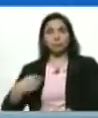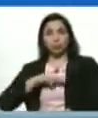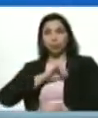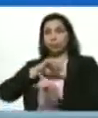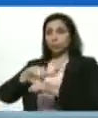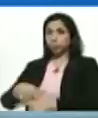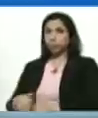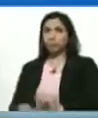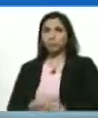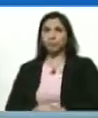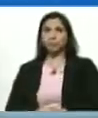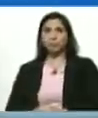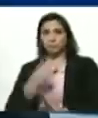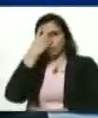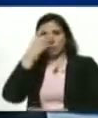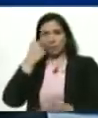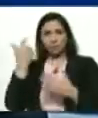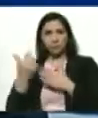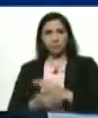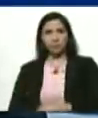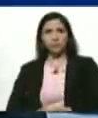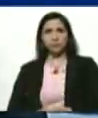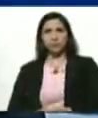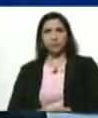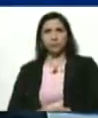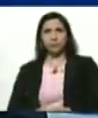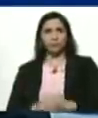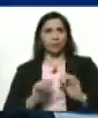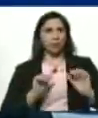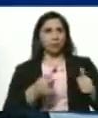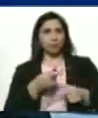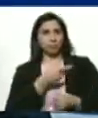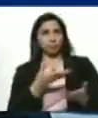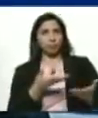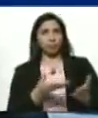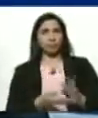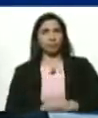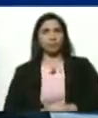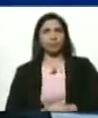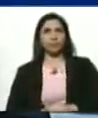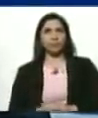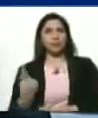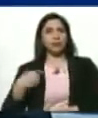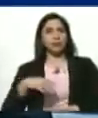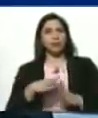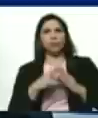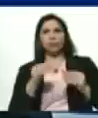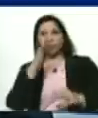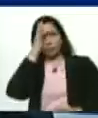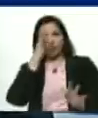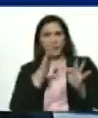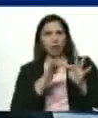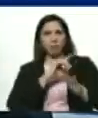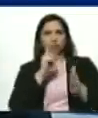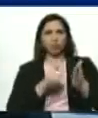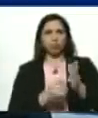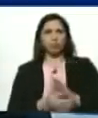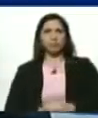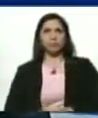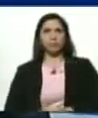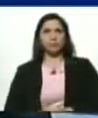señores carretera y xavi yo comienzo por eso presidente tenemos fe absoluta que